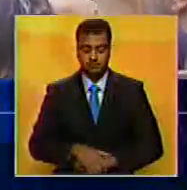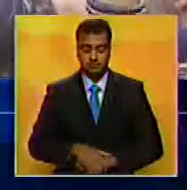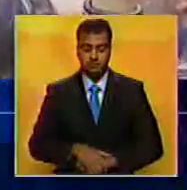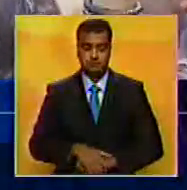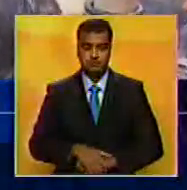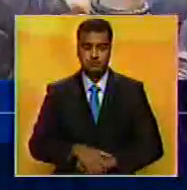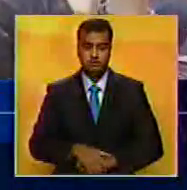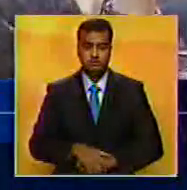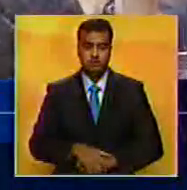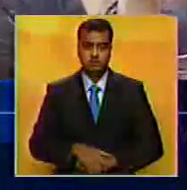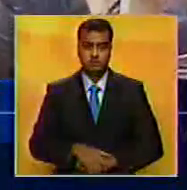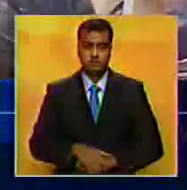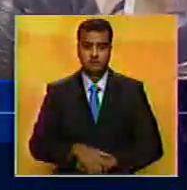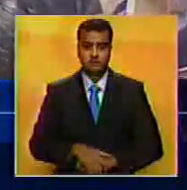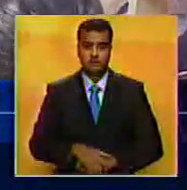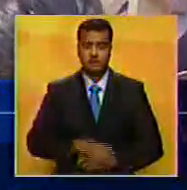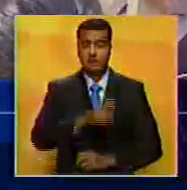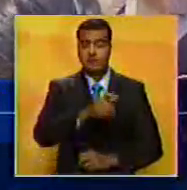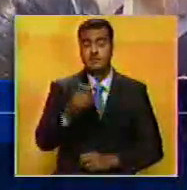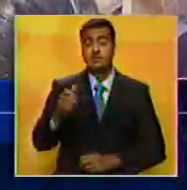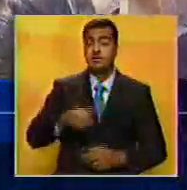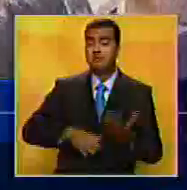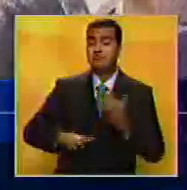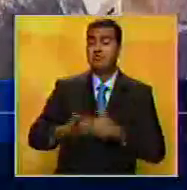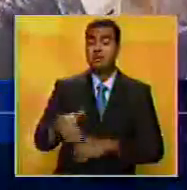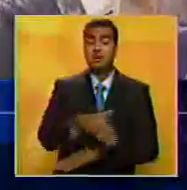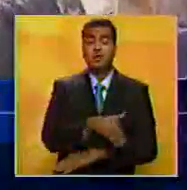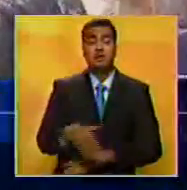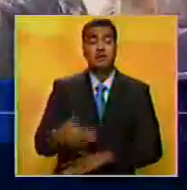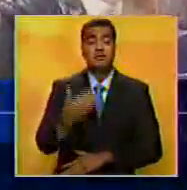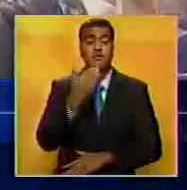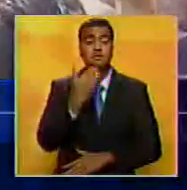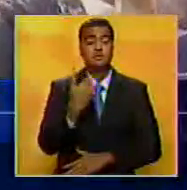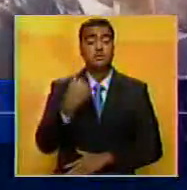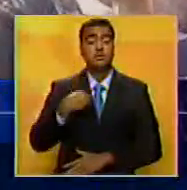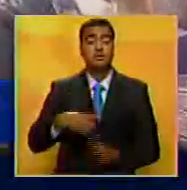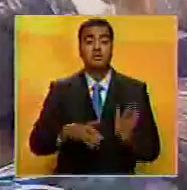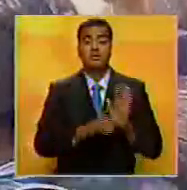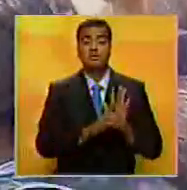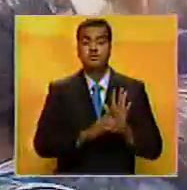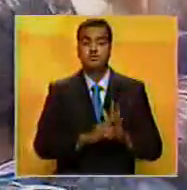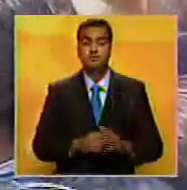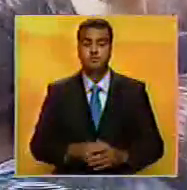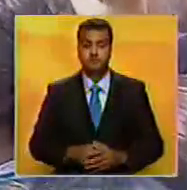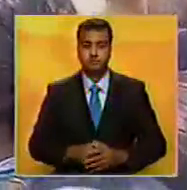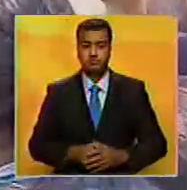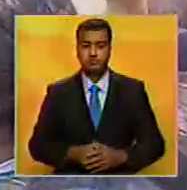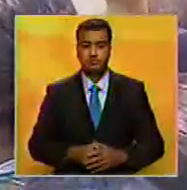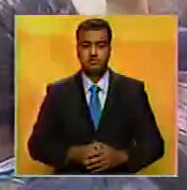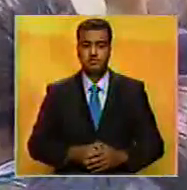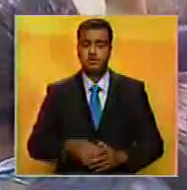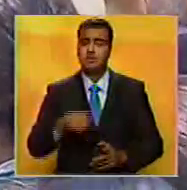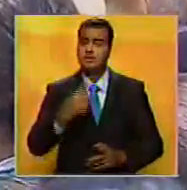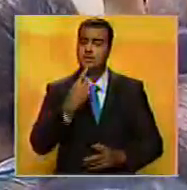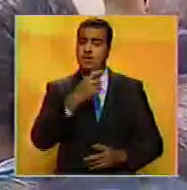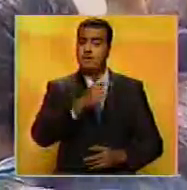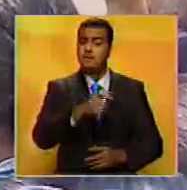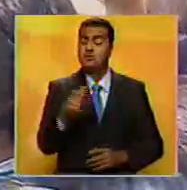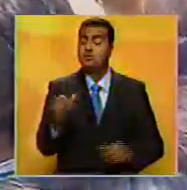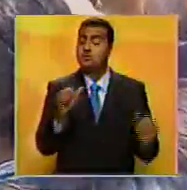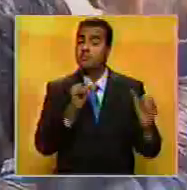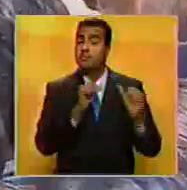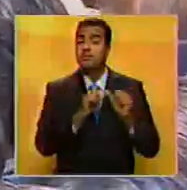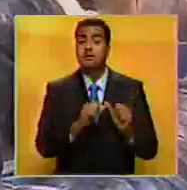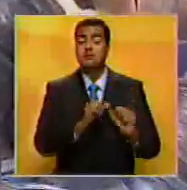cuando la gente sale a la calle a exigir lo que tiene derecho. Capriles señaló que los ciudadanos se